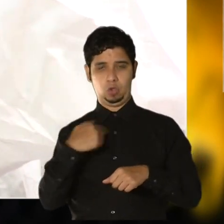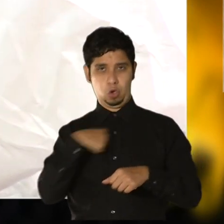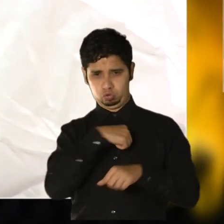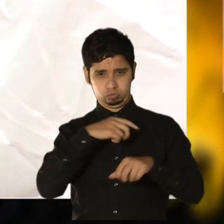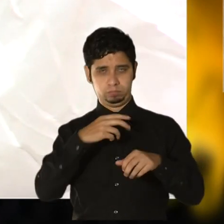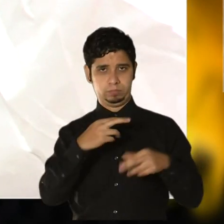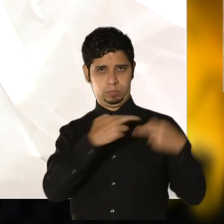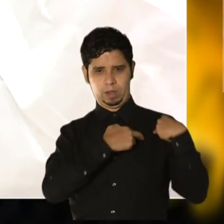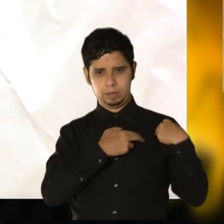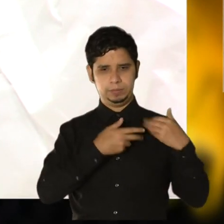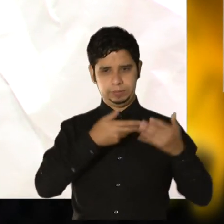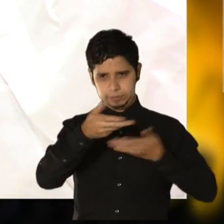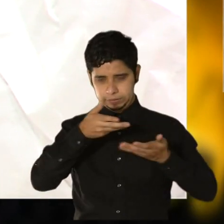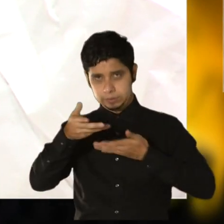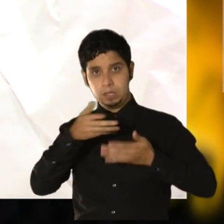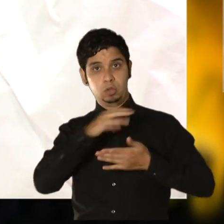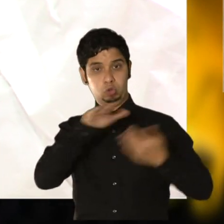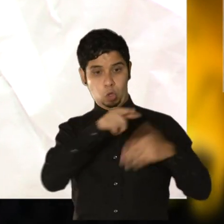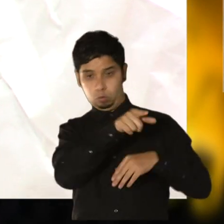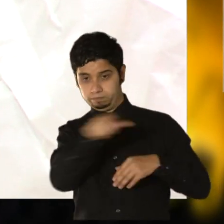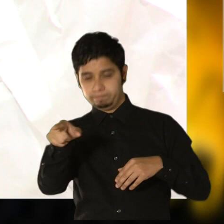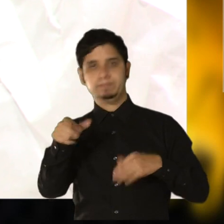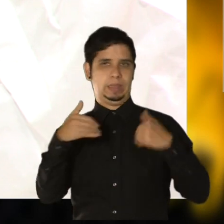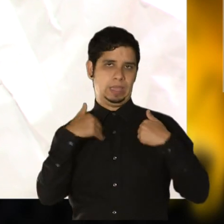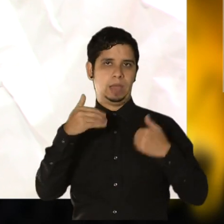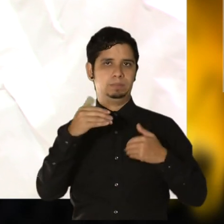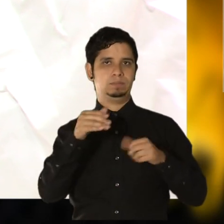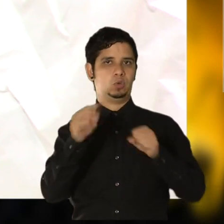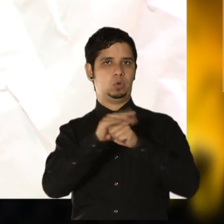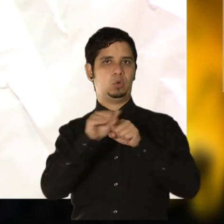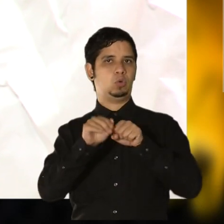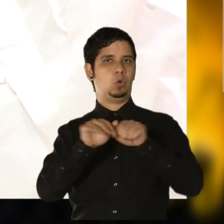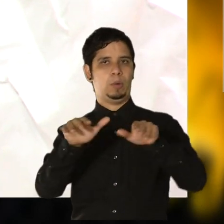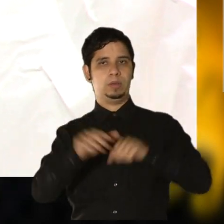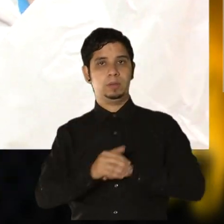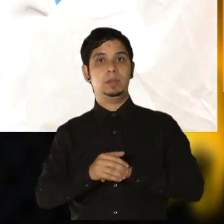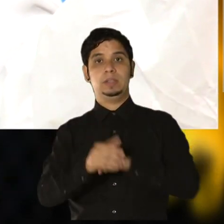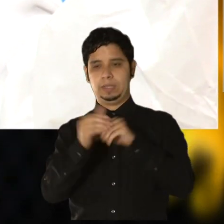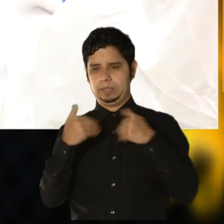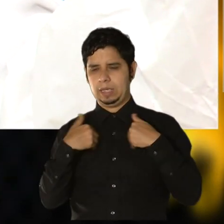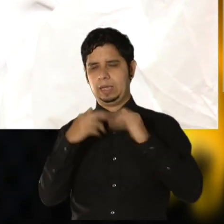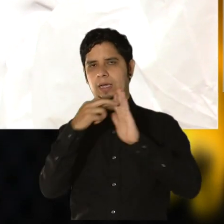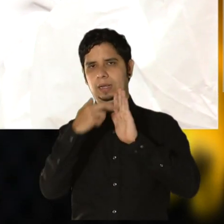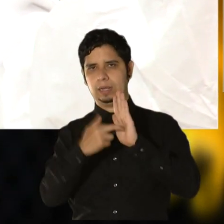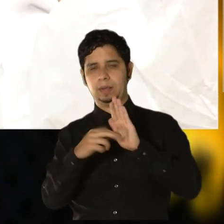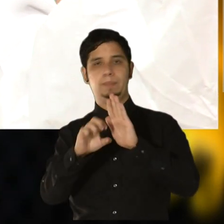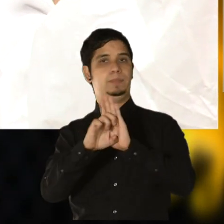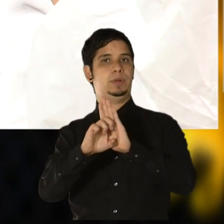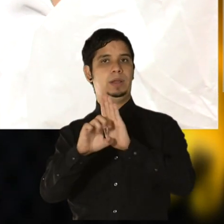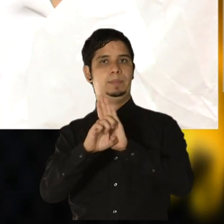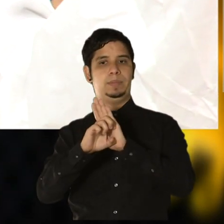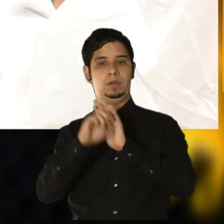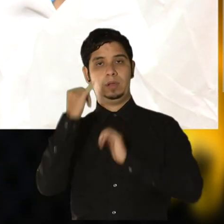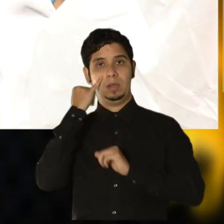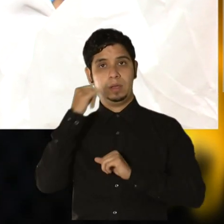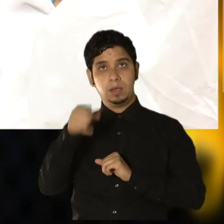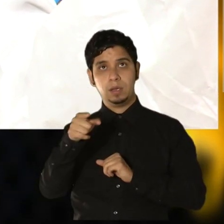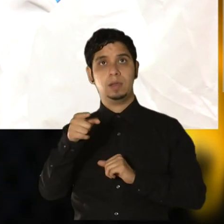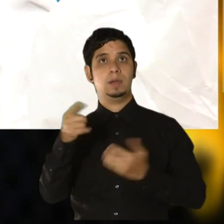cuales prácticamente todos estaban con COVID. Y pues habían unas restricciones que si el paciente se